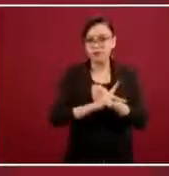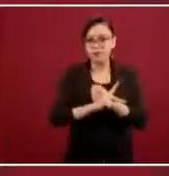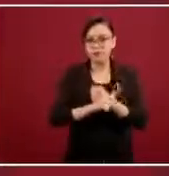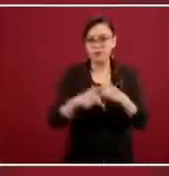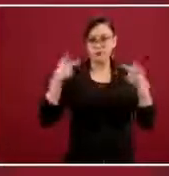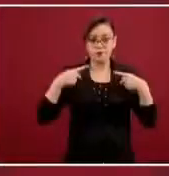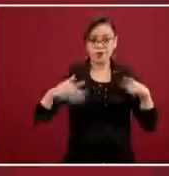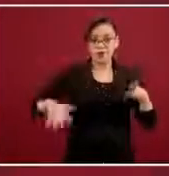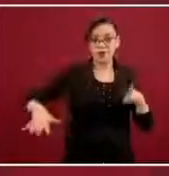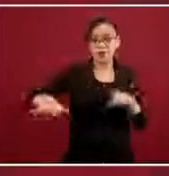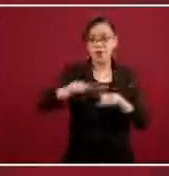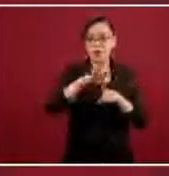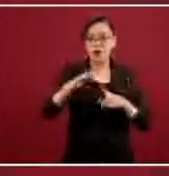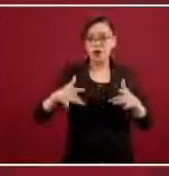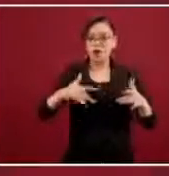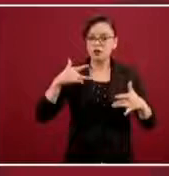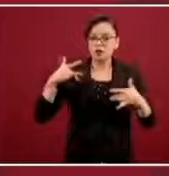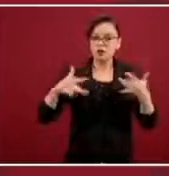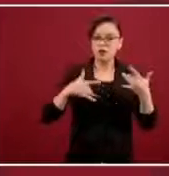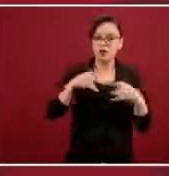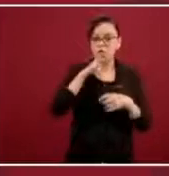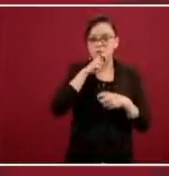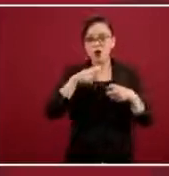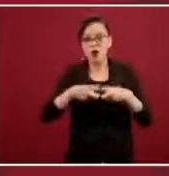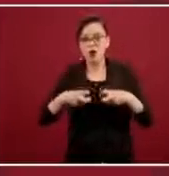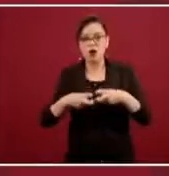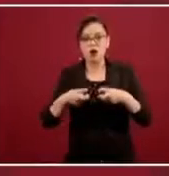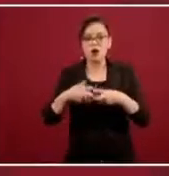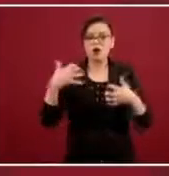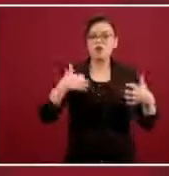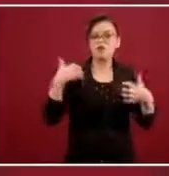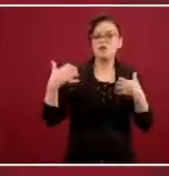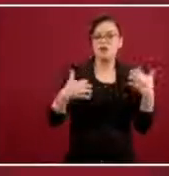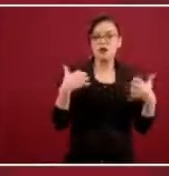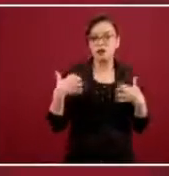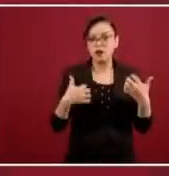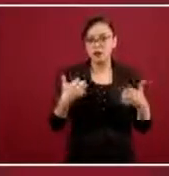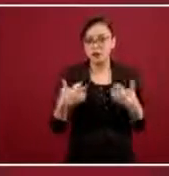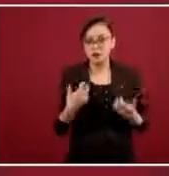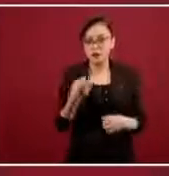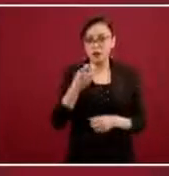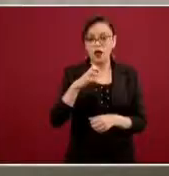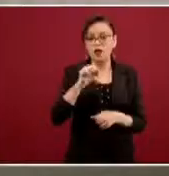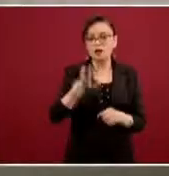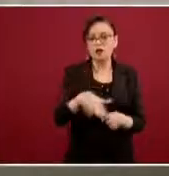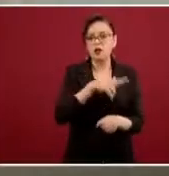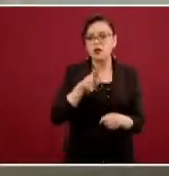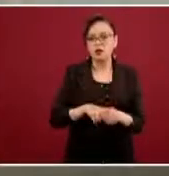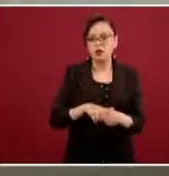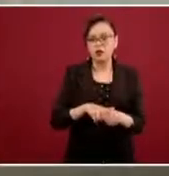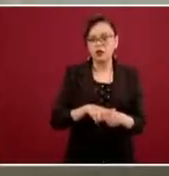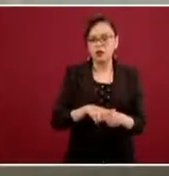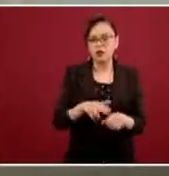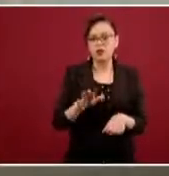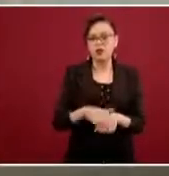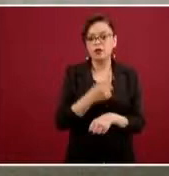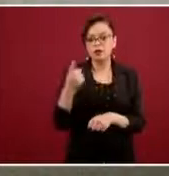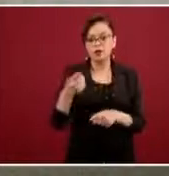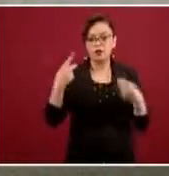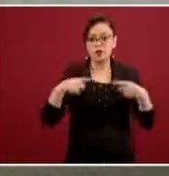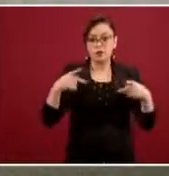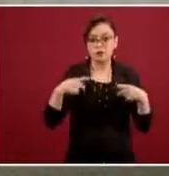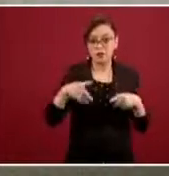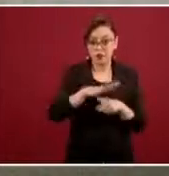estrés. Esto a veces lleva, y es también parte de las reacciones humanas, a la necesidad de expresarse, a lo